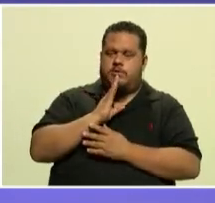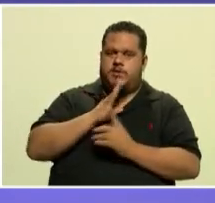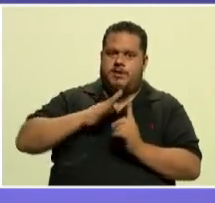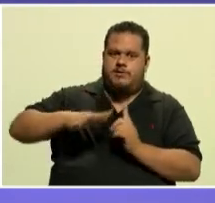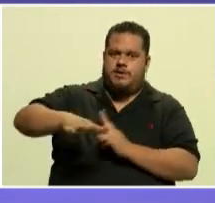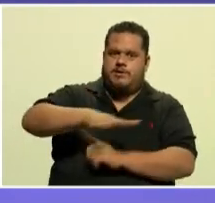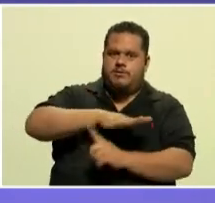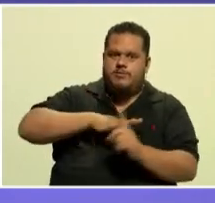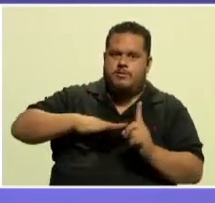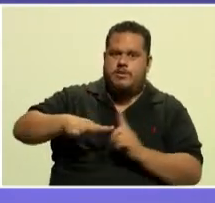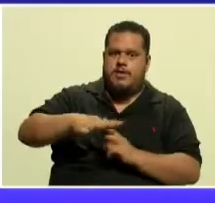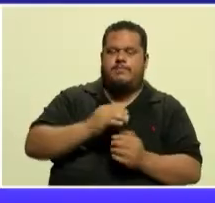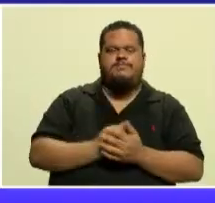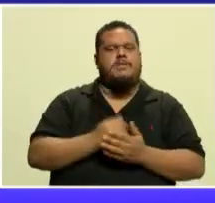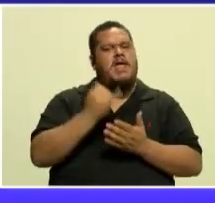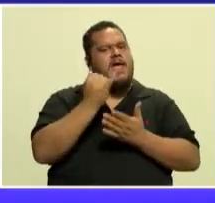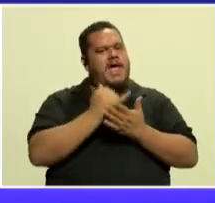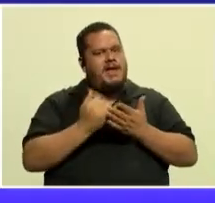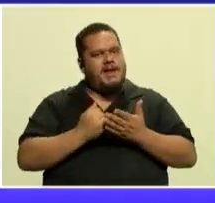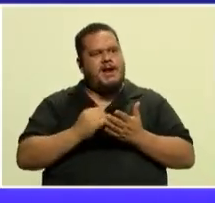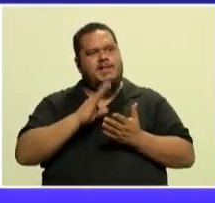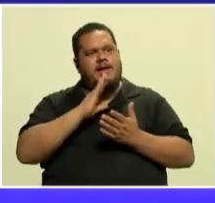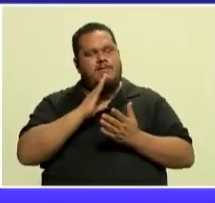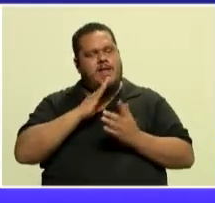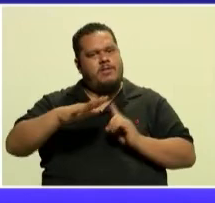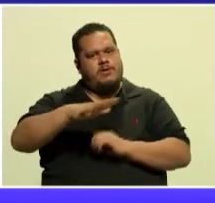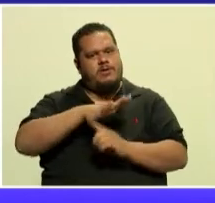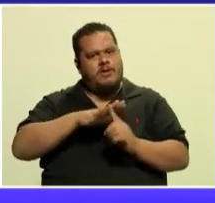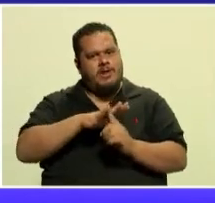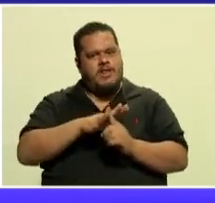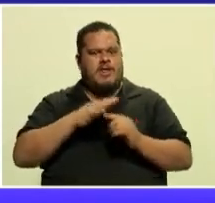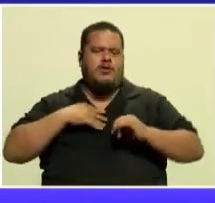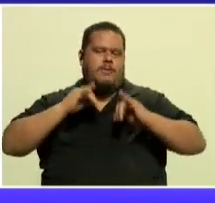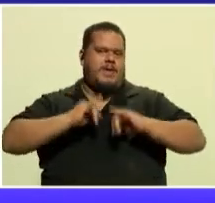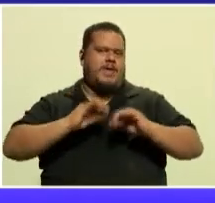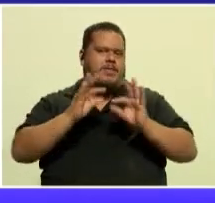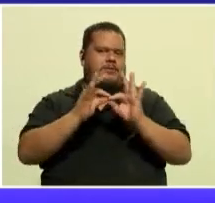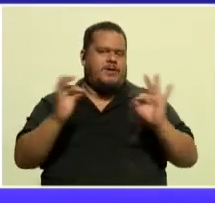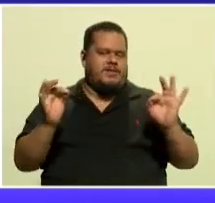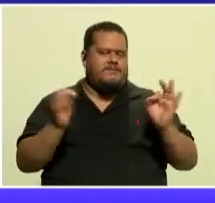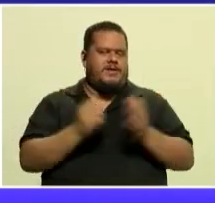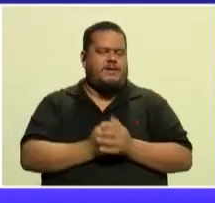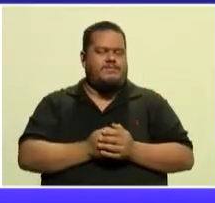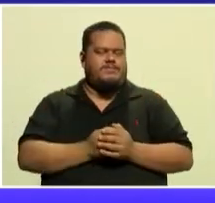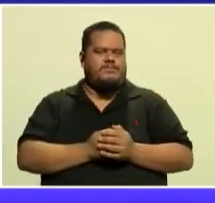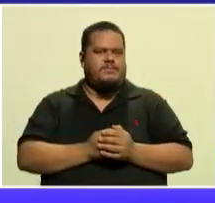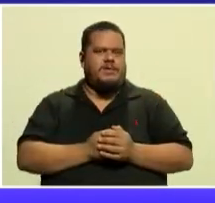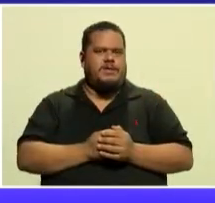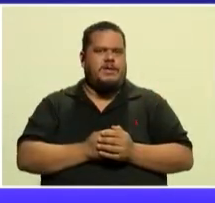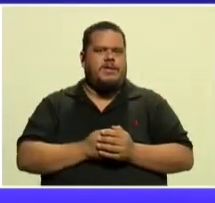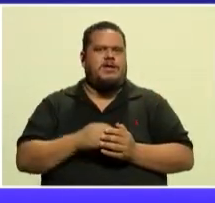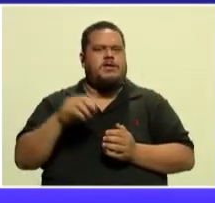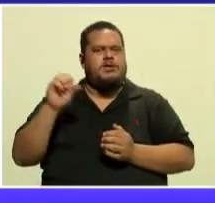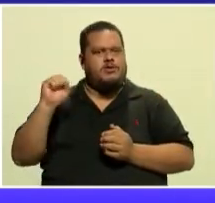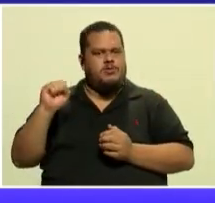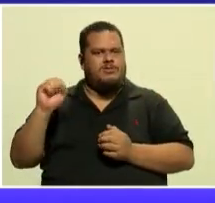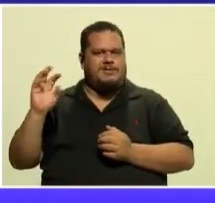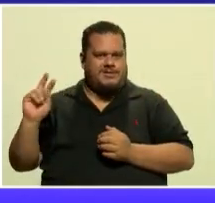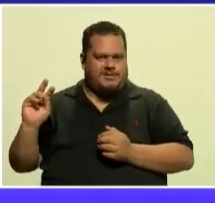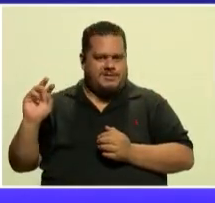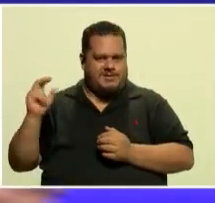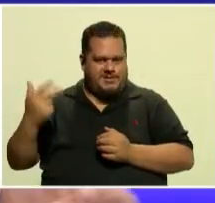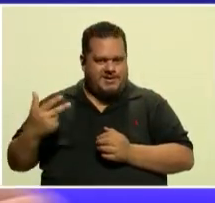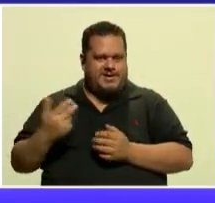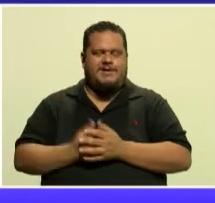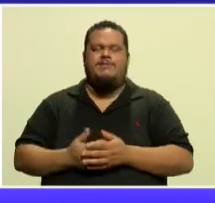rodea. El arte hablando de lo que lo rodea. Me quedo con esa frase. Mimian Su Chen.